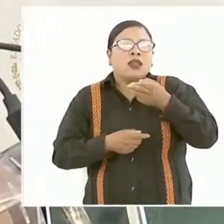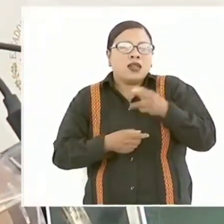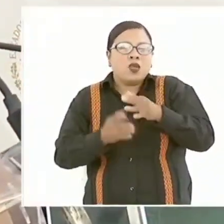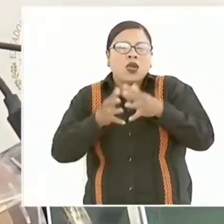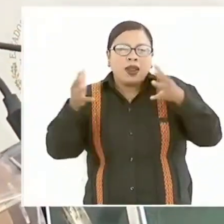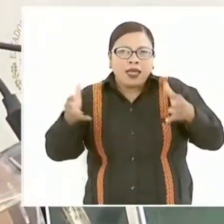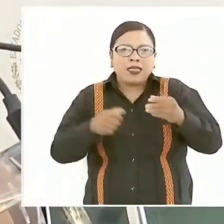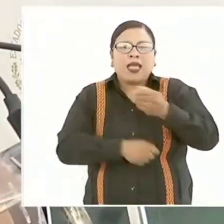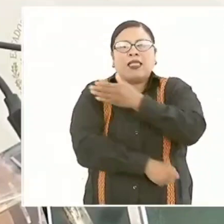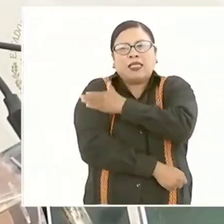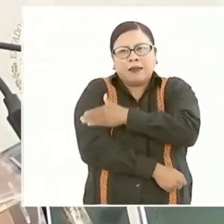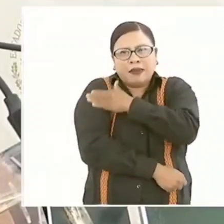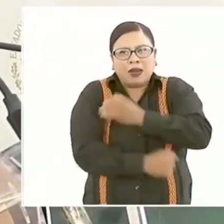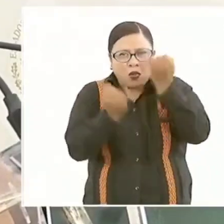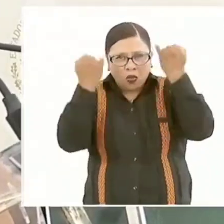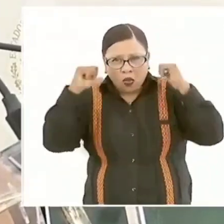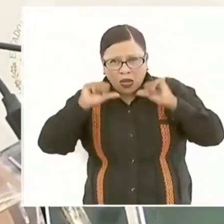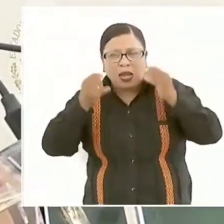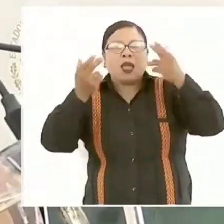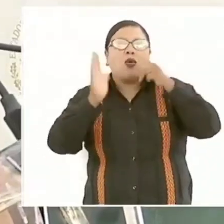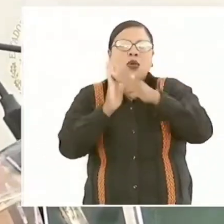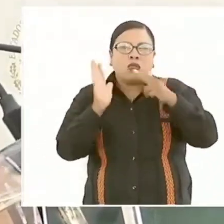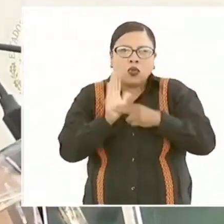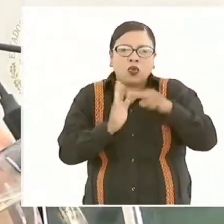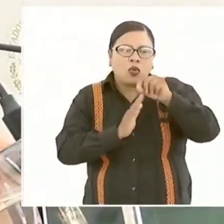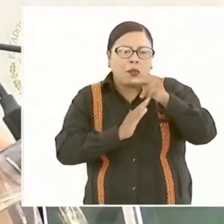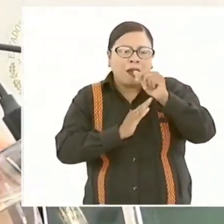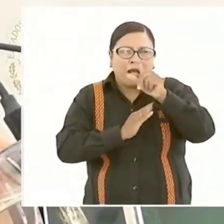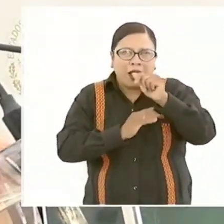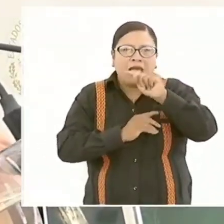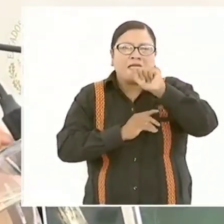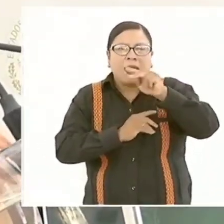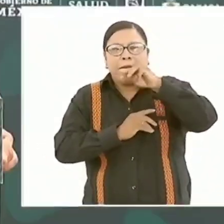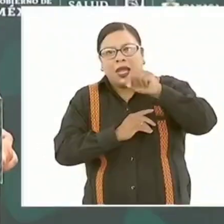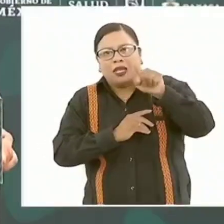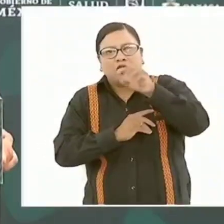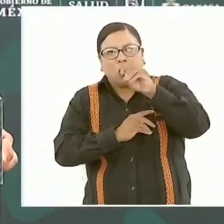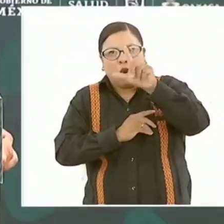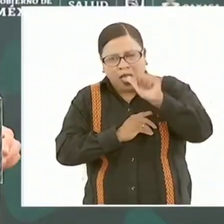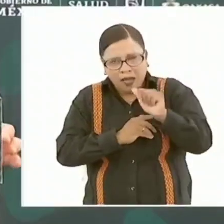Pedro Tapanatepec, en Juquil, en Huatulco, en Opala, en